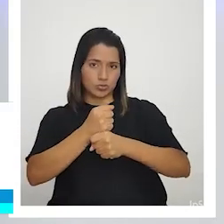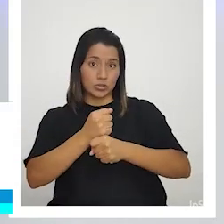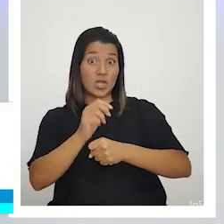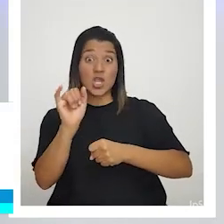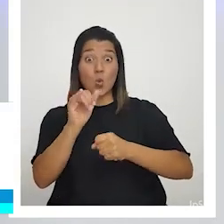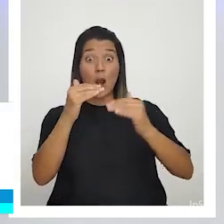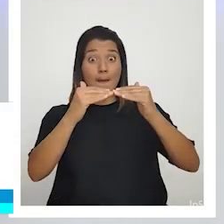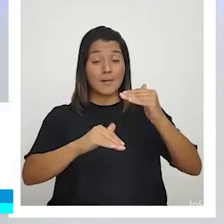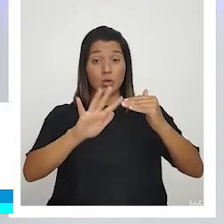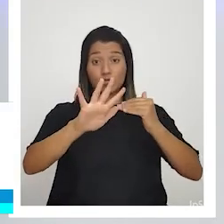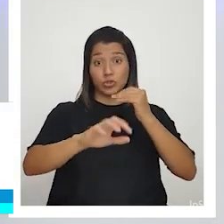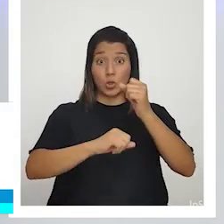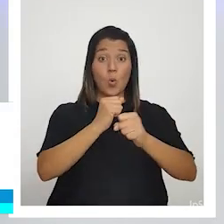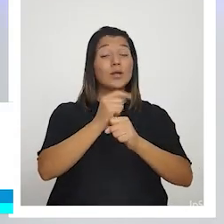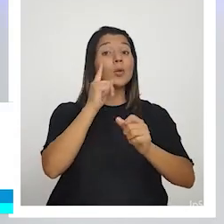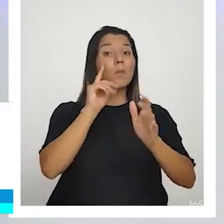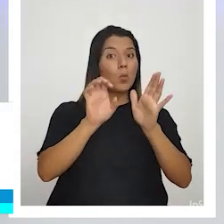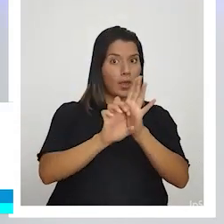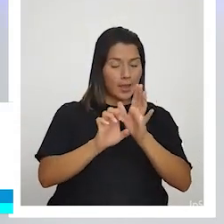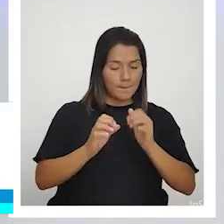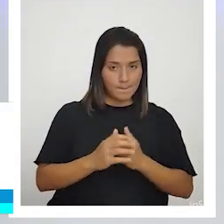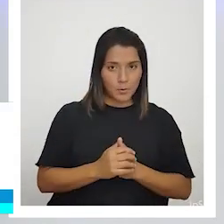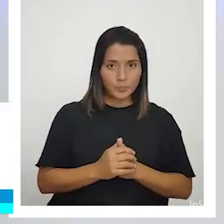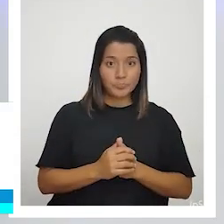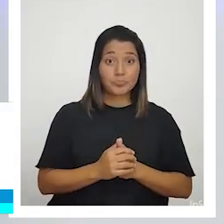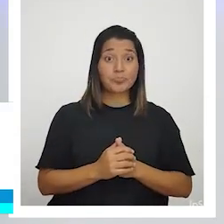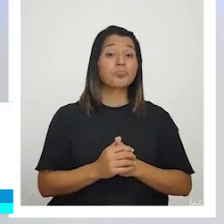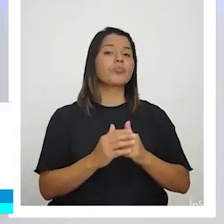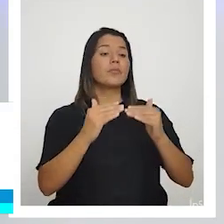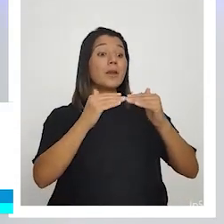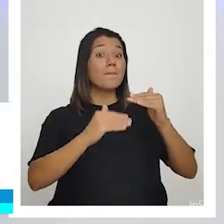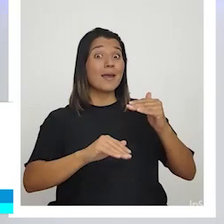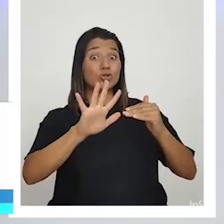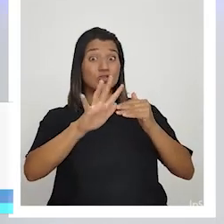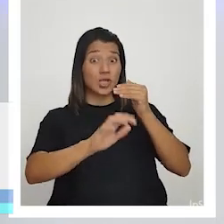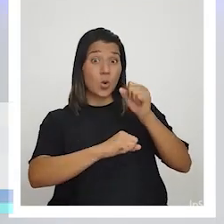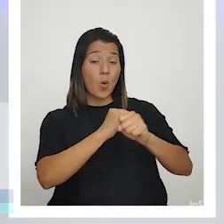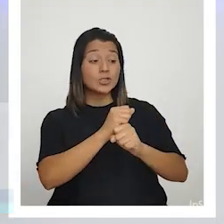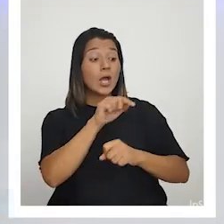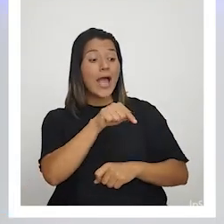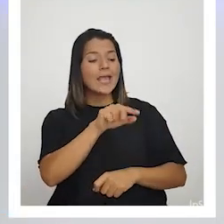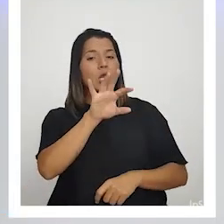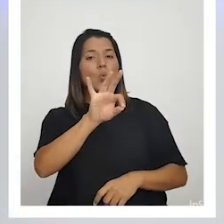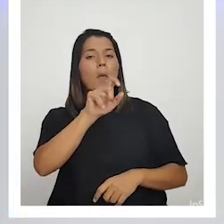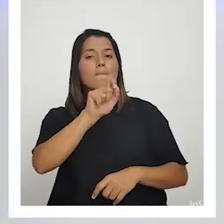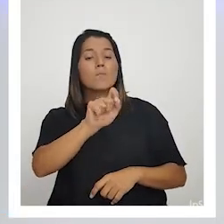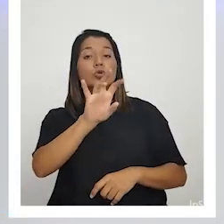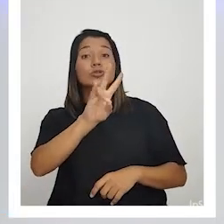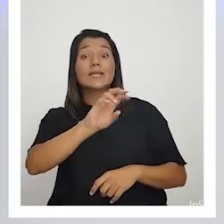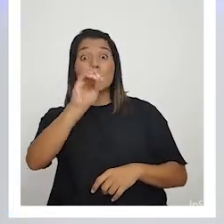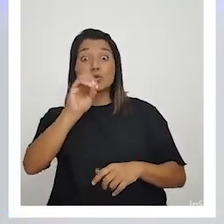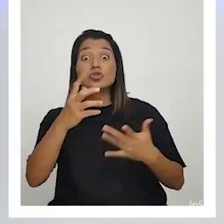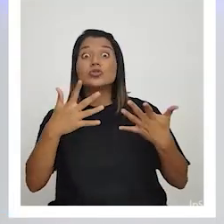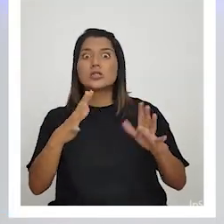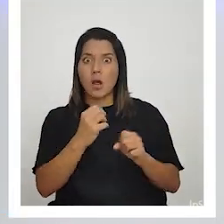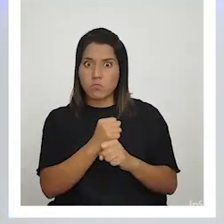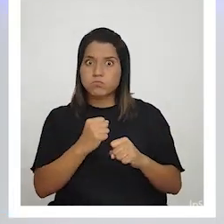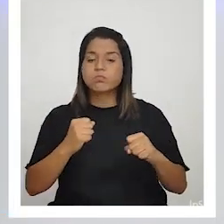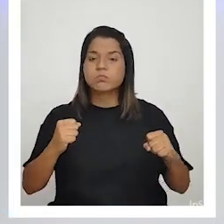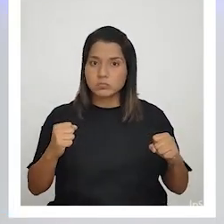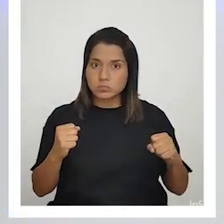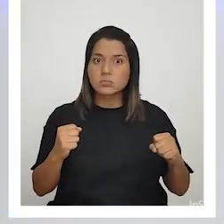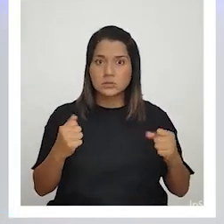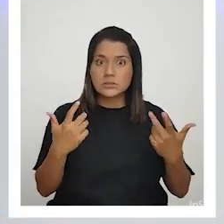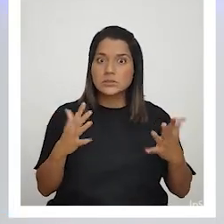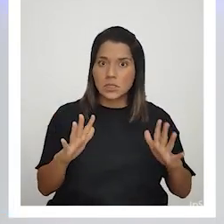ejemplo. Que en esta población un 9.7% de la población ya presenta sobrepeso u obesidad, y en